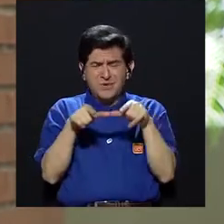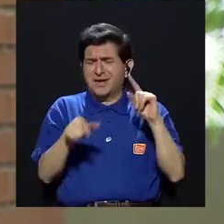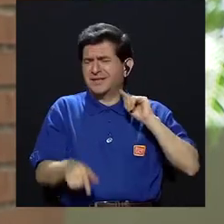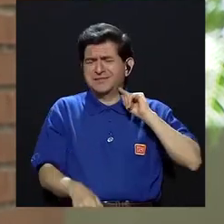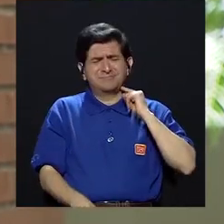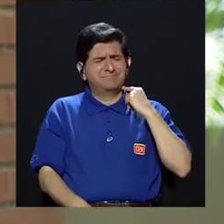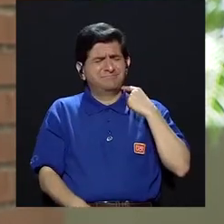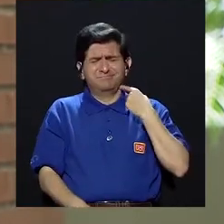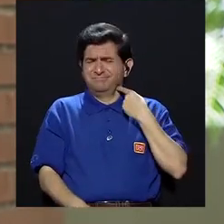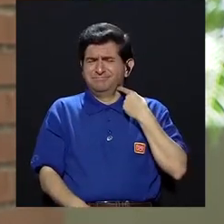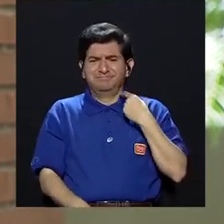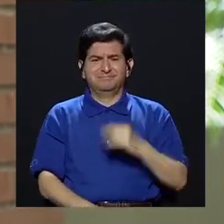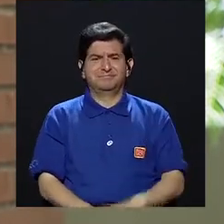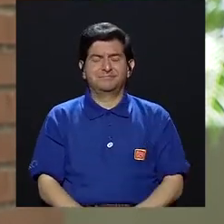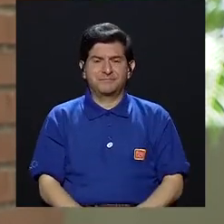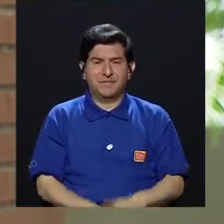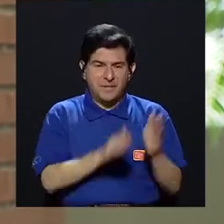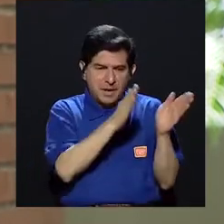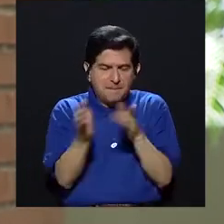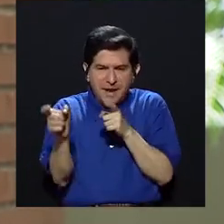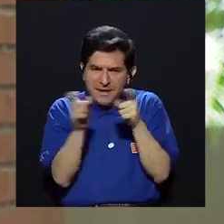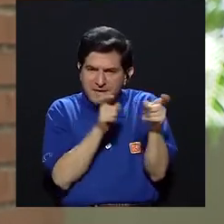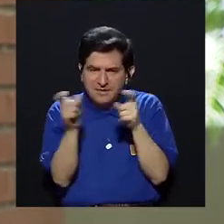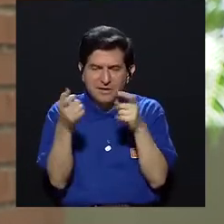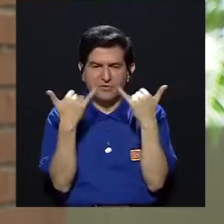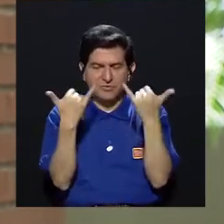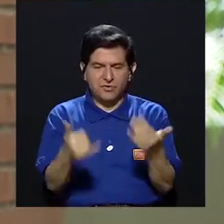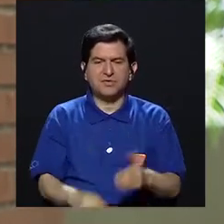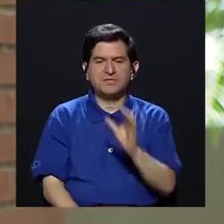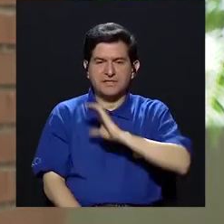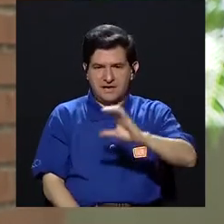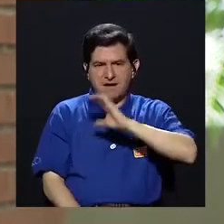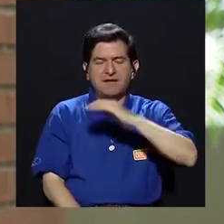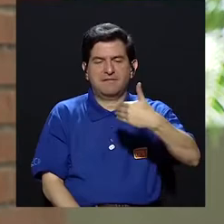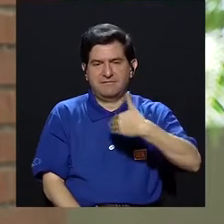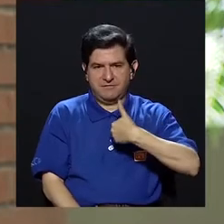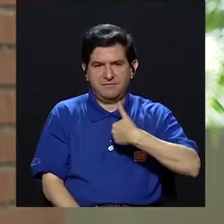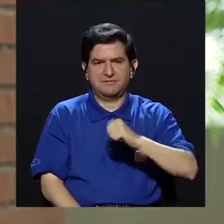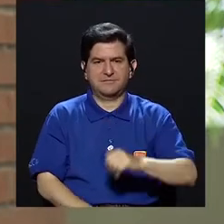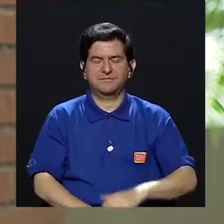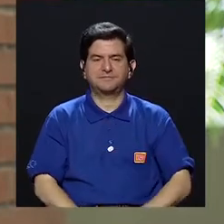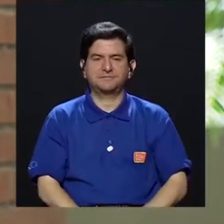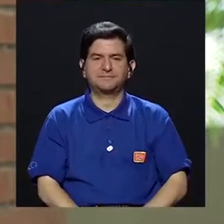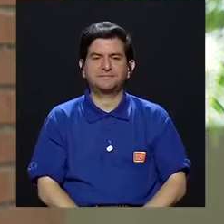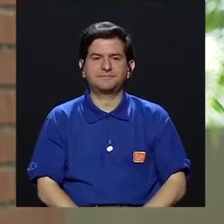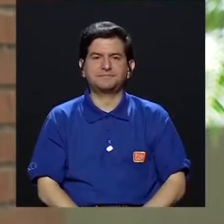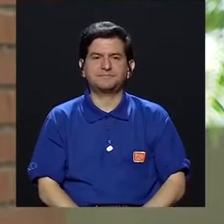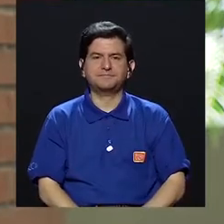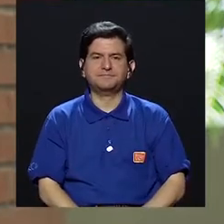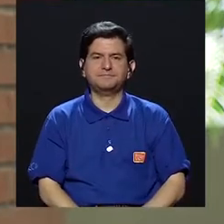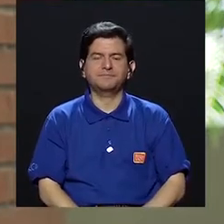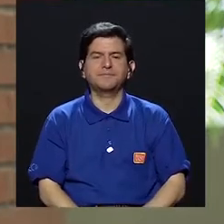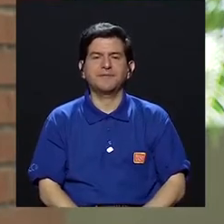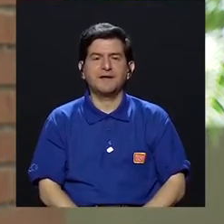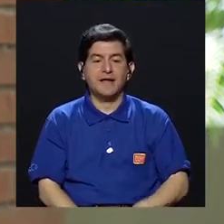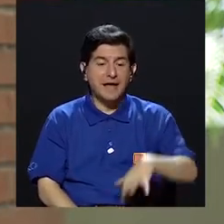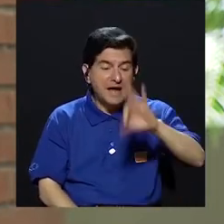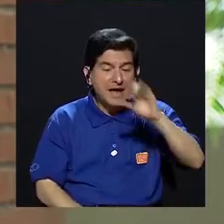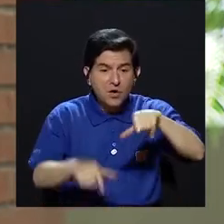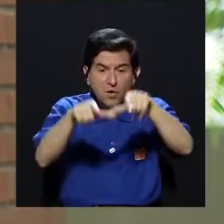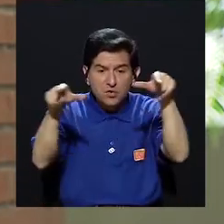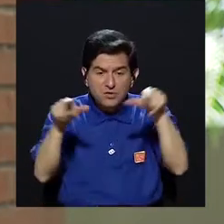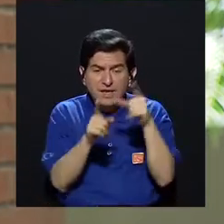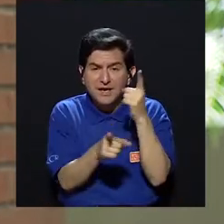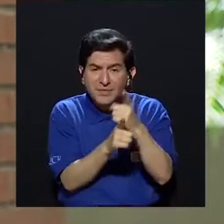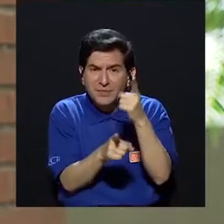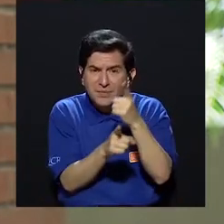son costosos. Los planes reguladores tienen sus particularidades. Entonces, el conseguir un